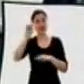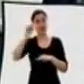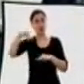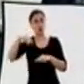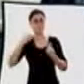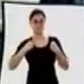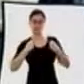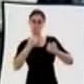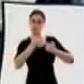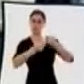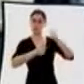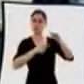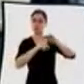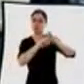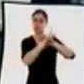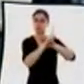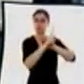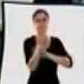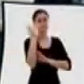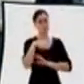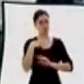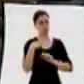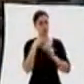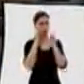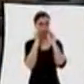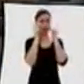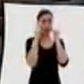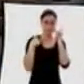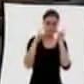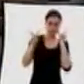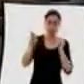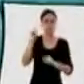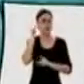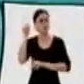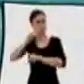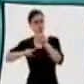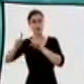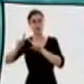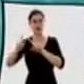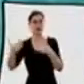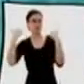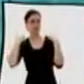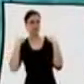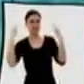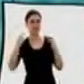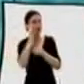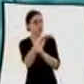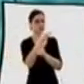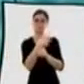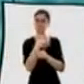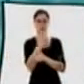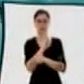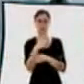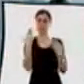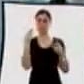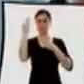León progresa en la vida y poco a poco se va dando cuenta, sobre todo viendo el problema que tiene su hermana y viendo que ella no puede cargar con él,